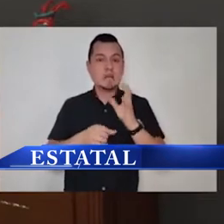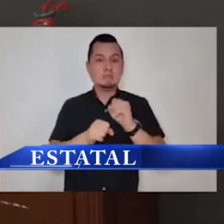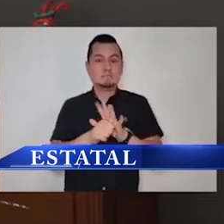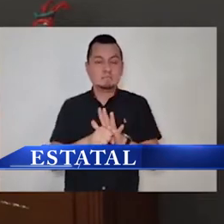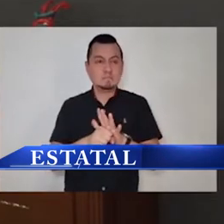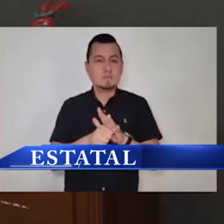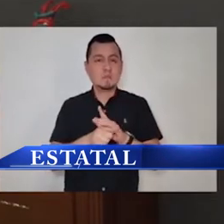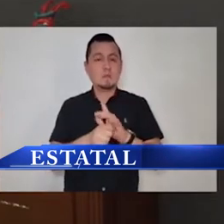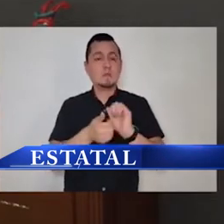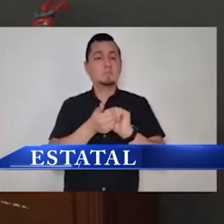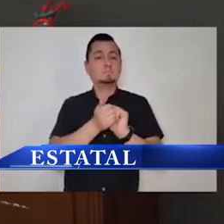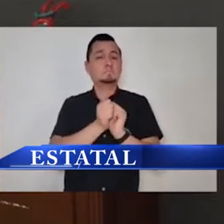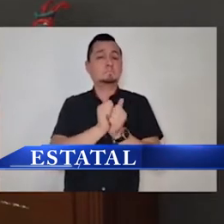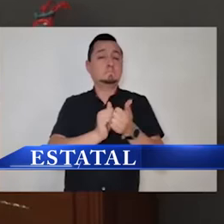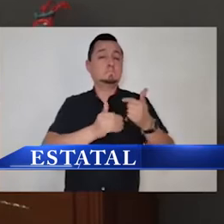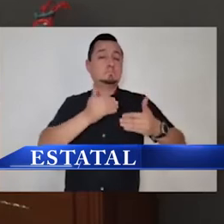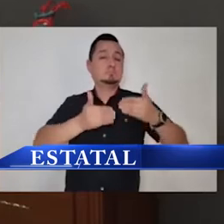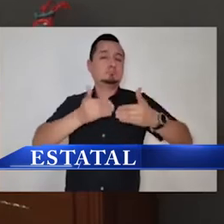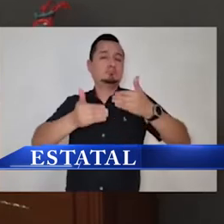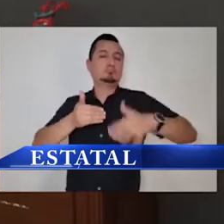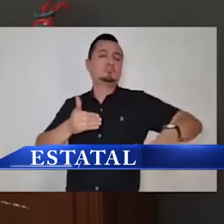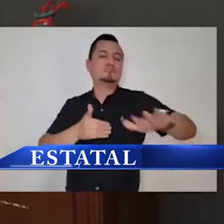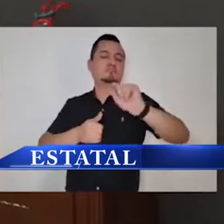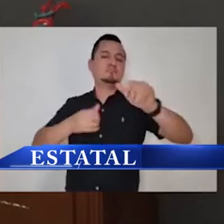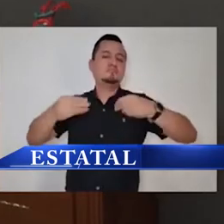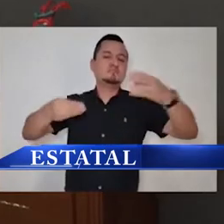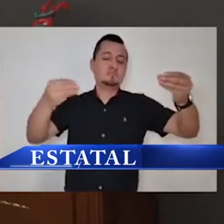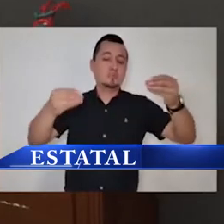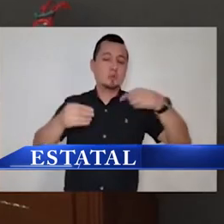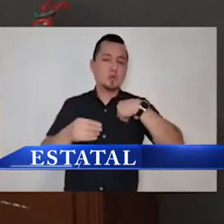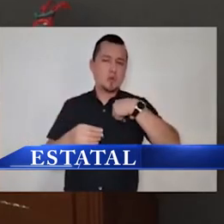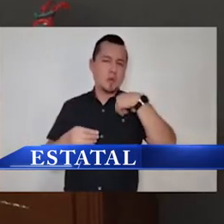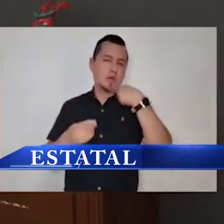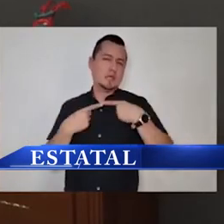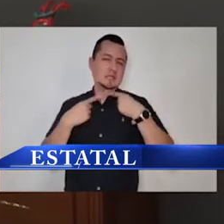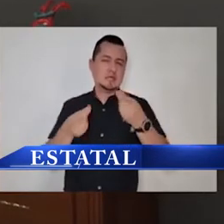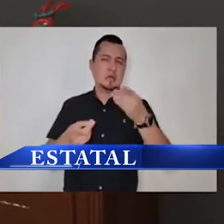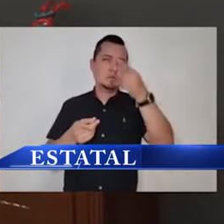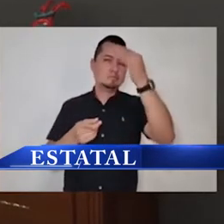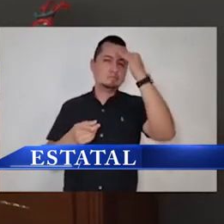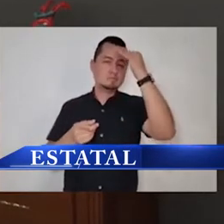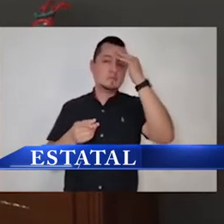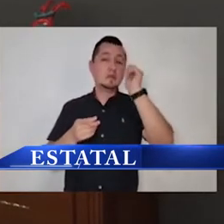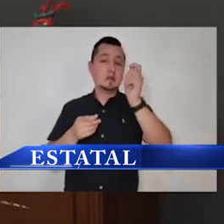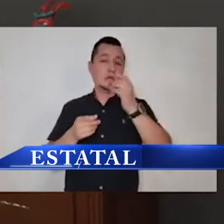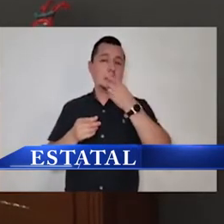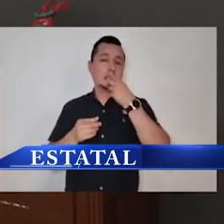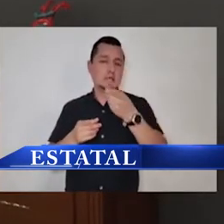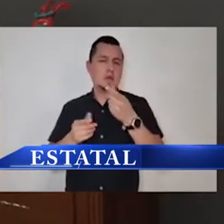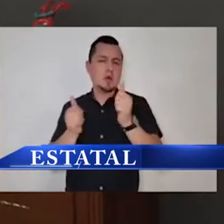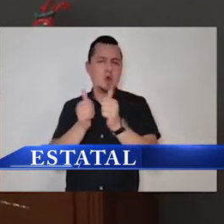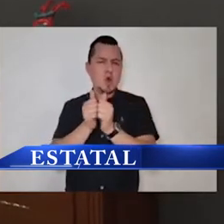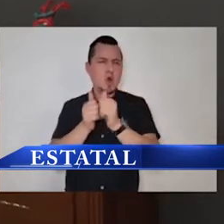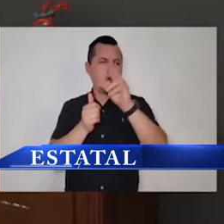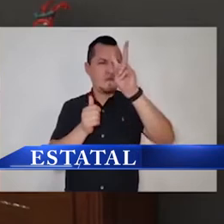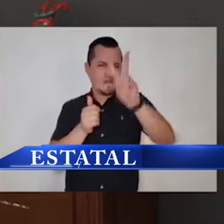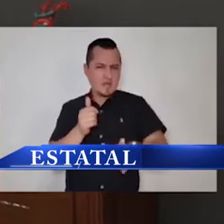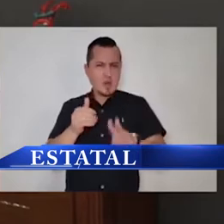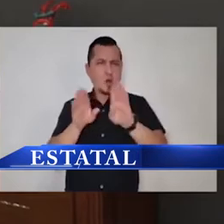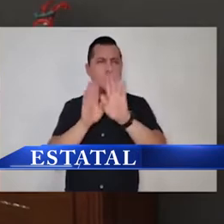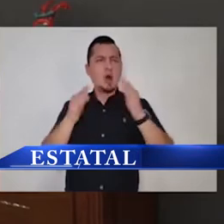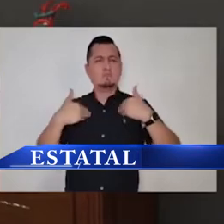Jalisco, quisiera hacer con todas y todos los ciudadanos las siguientes reflexiones a la luz de